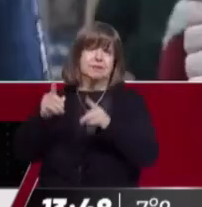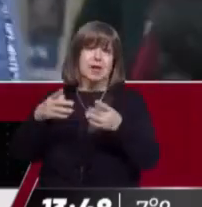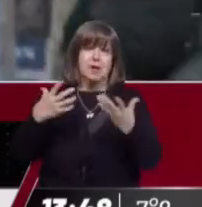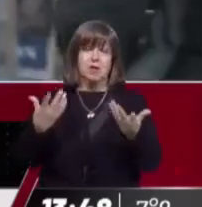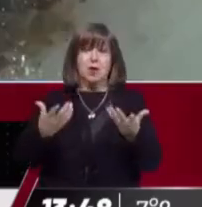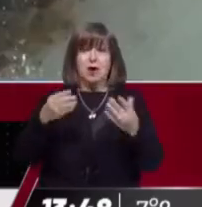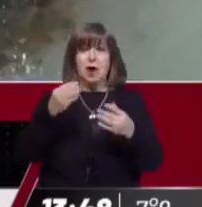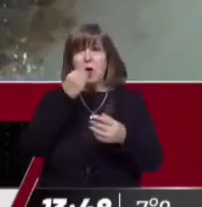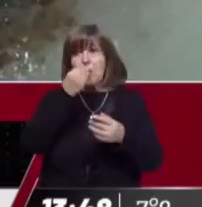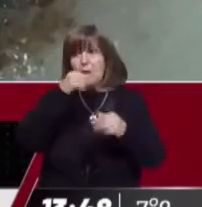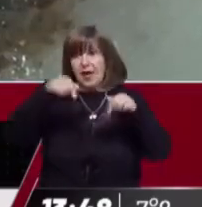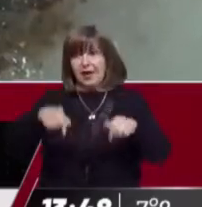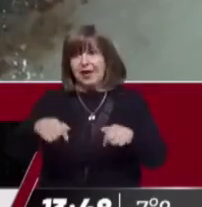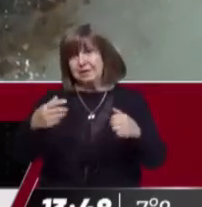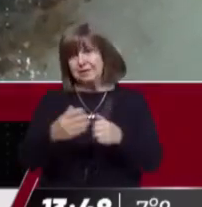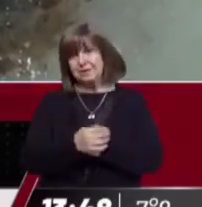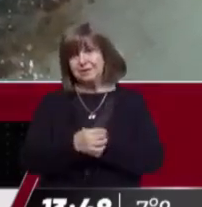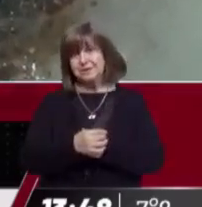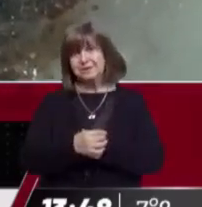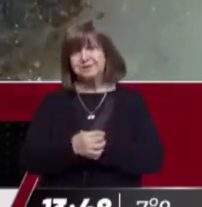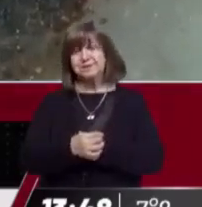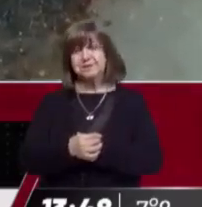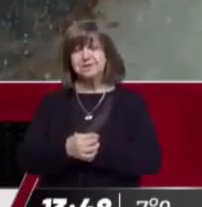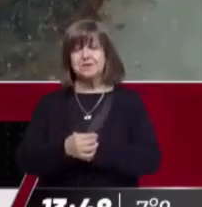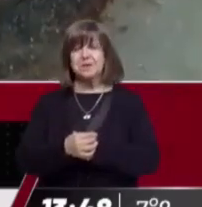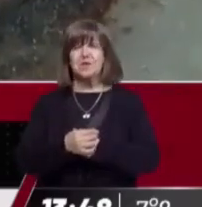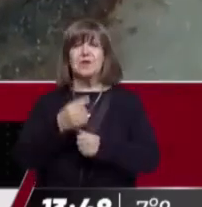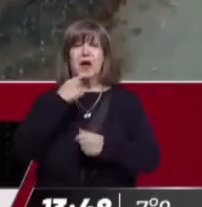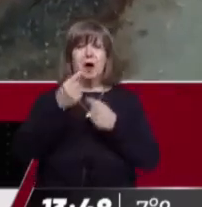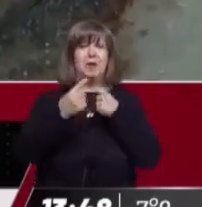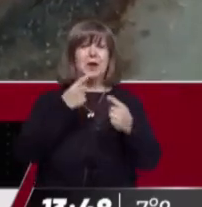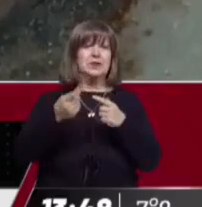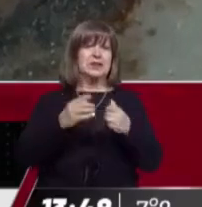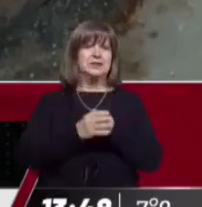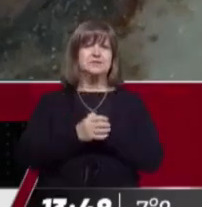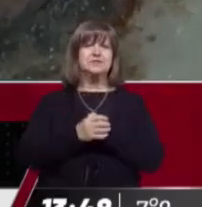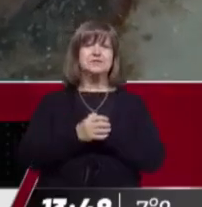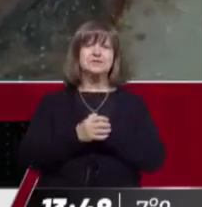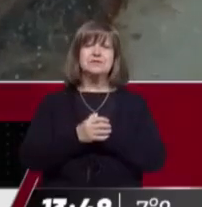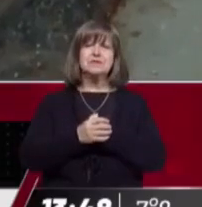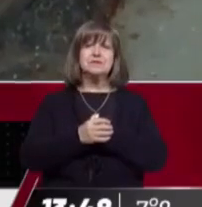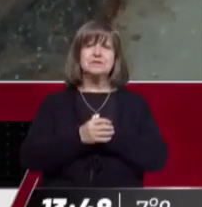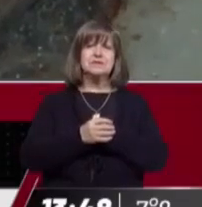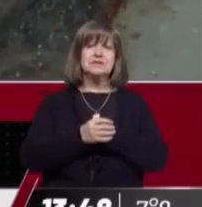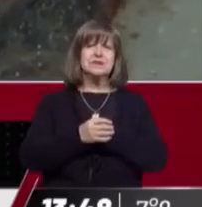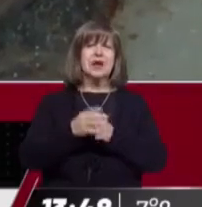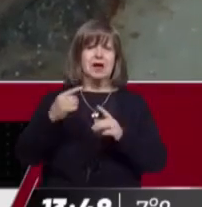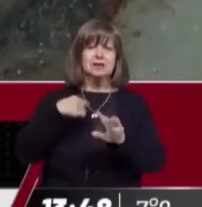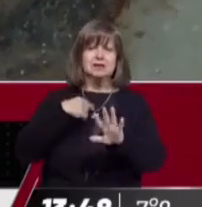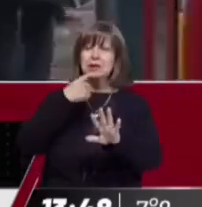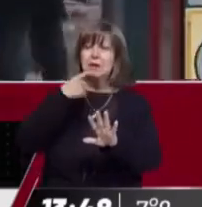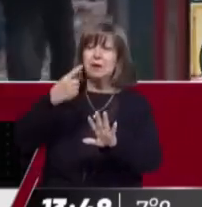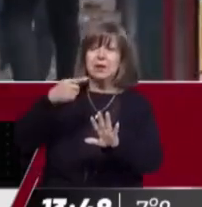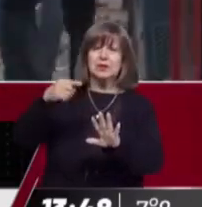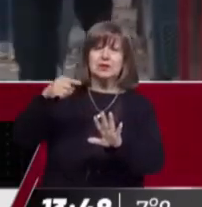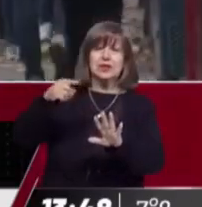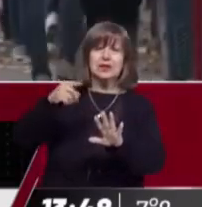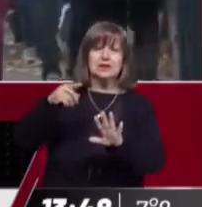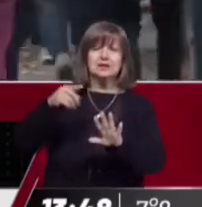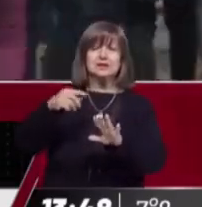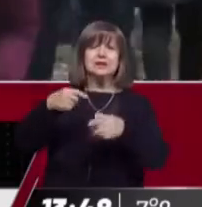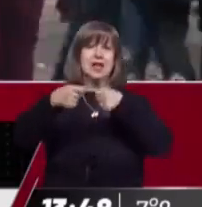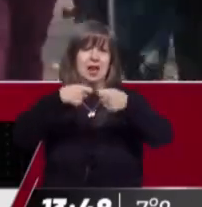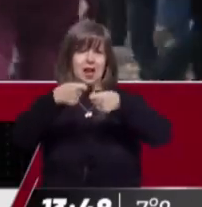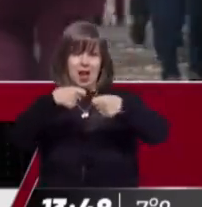a consumir acá en la ciudad bien eh Me acompañas vamos a dar una vueltita por acá Sabes qué vamos a preguntarle les parece le preguntamos a los